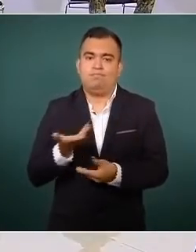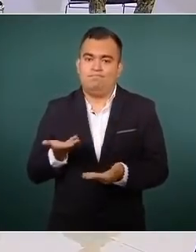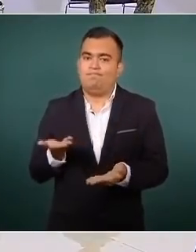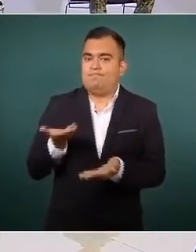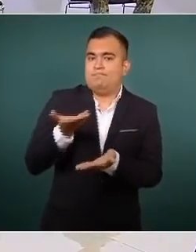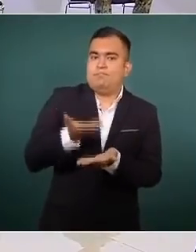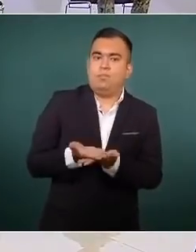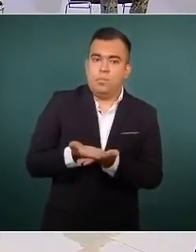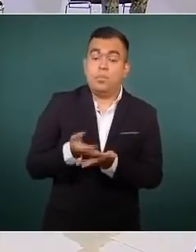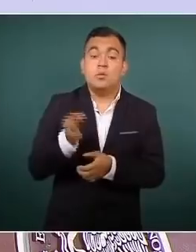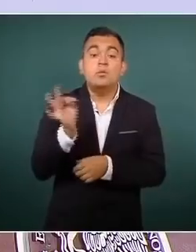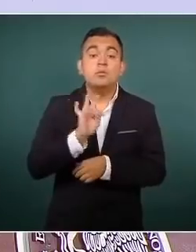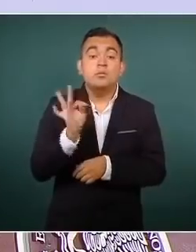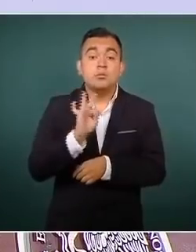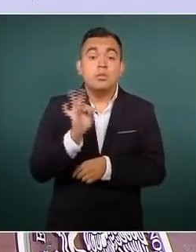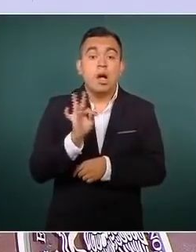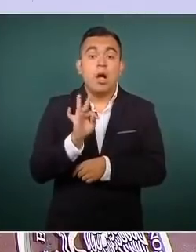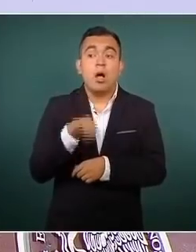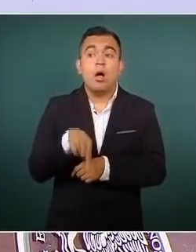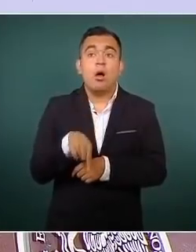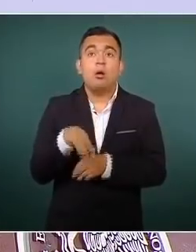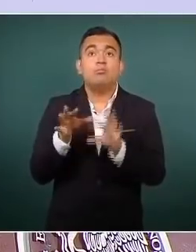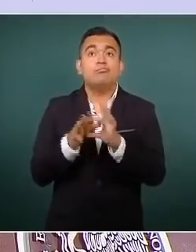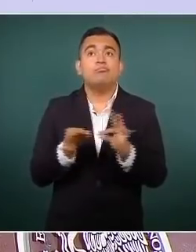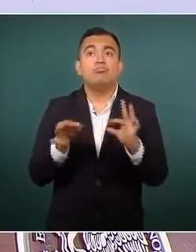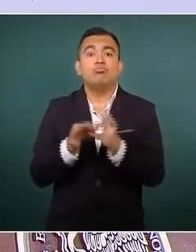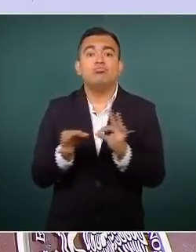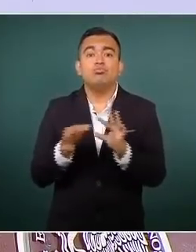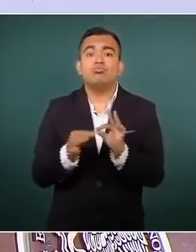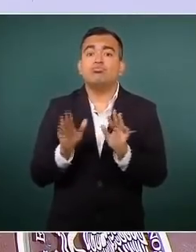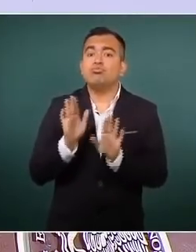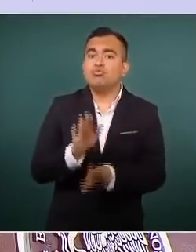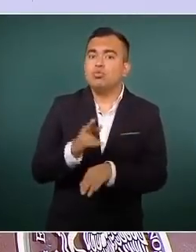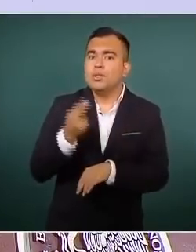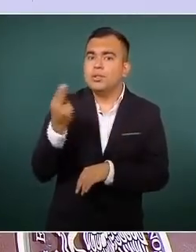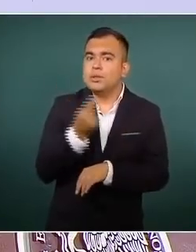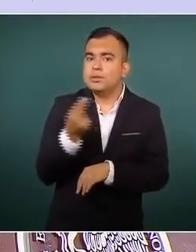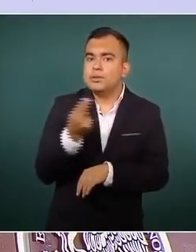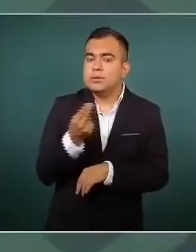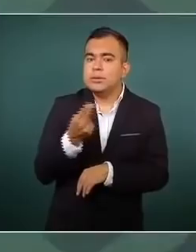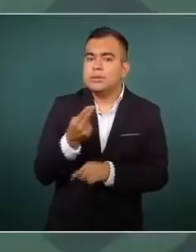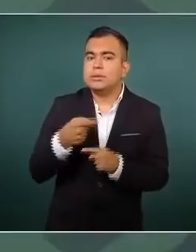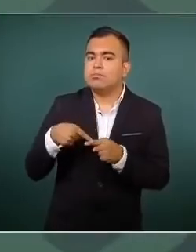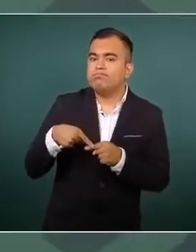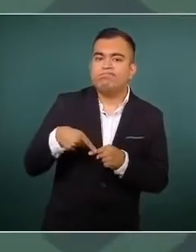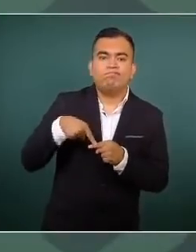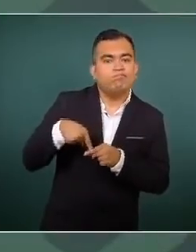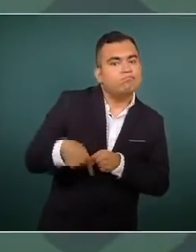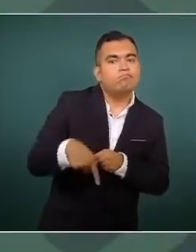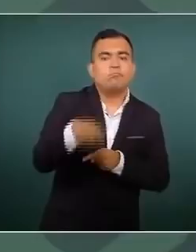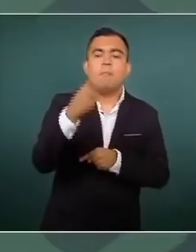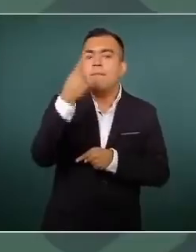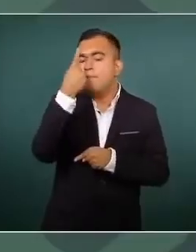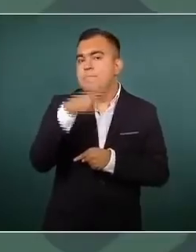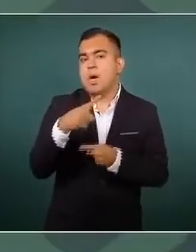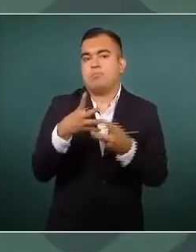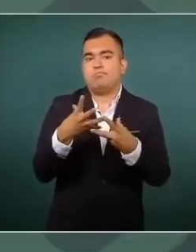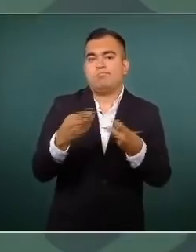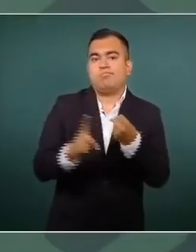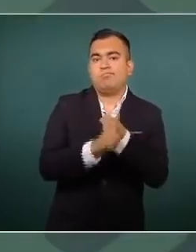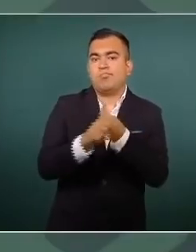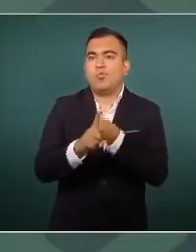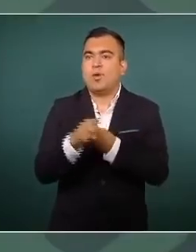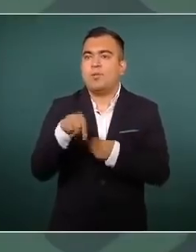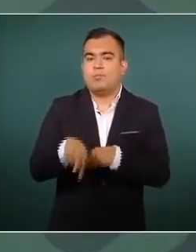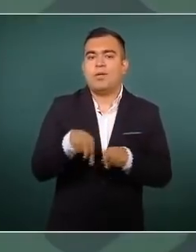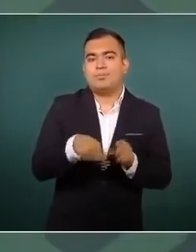se está hablando de la necesidad de tomar una ruta para poder resolver los problemas y el rezago de infraestructura